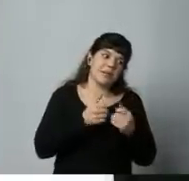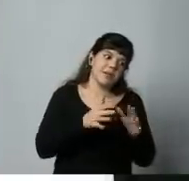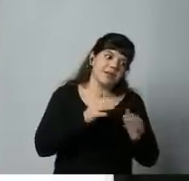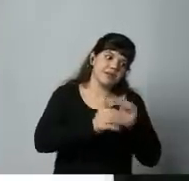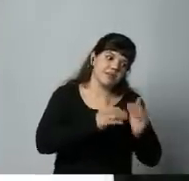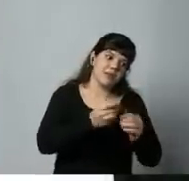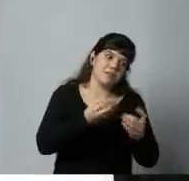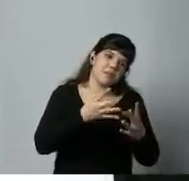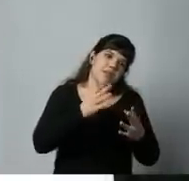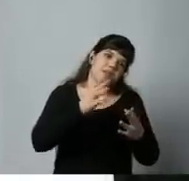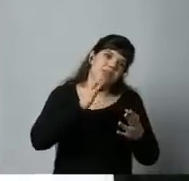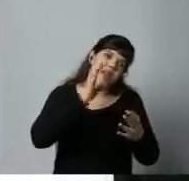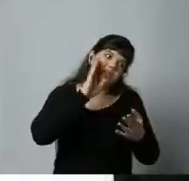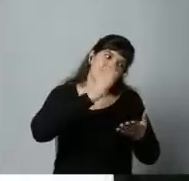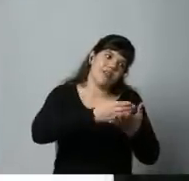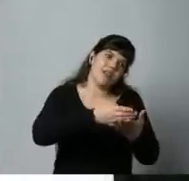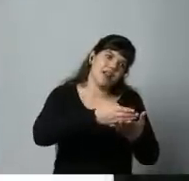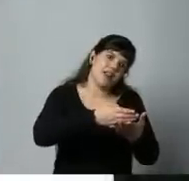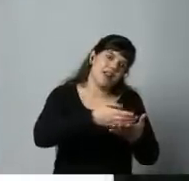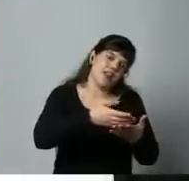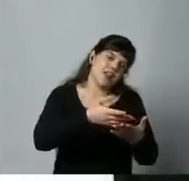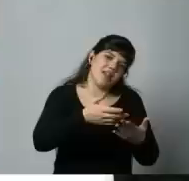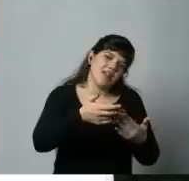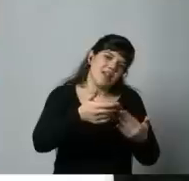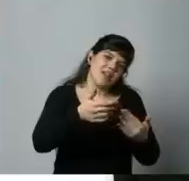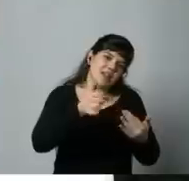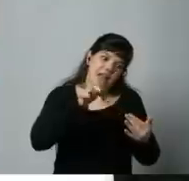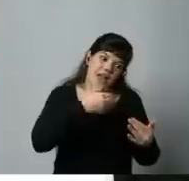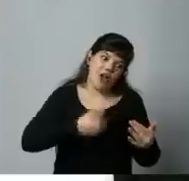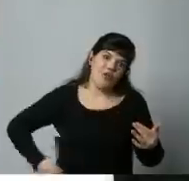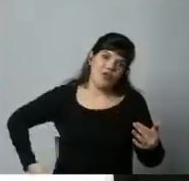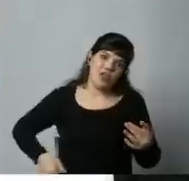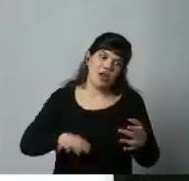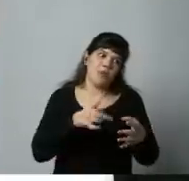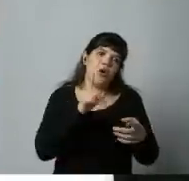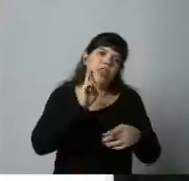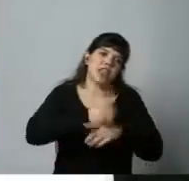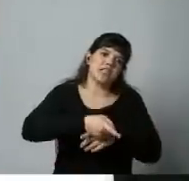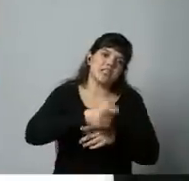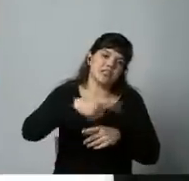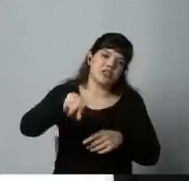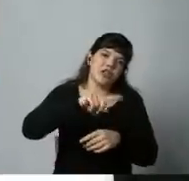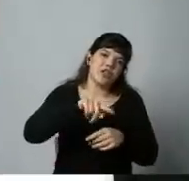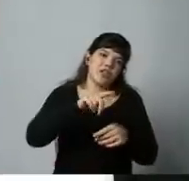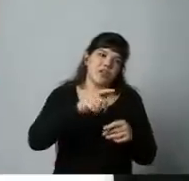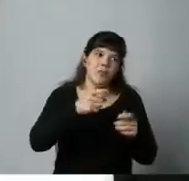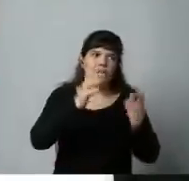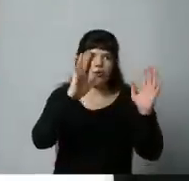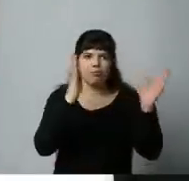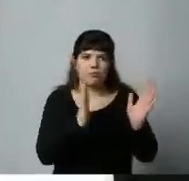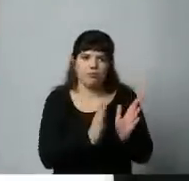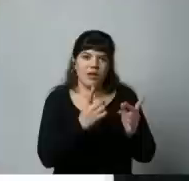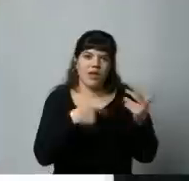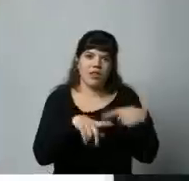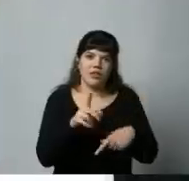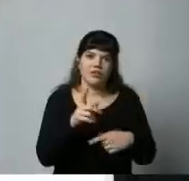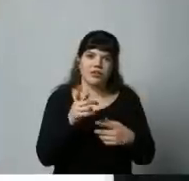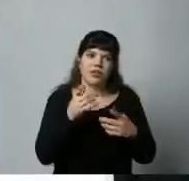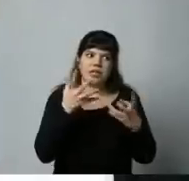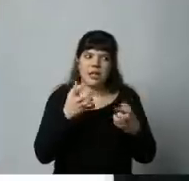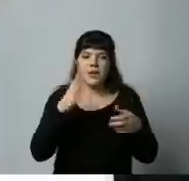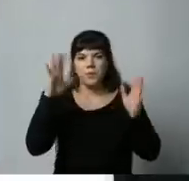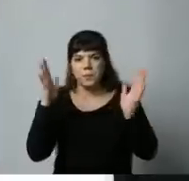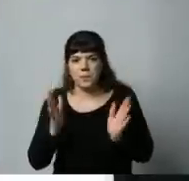una definición el gobierno nacional ha tomado de un de un ajuste no y están